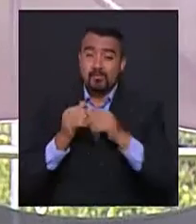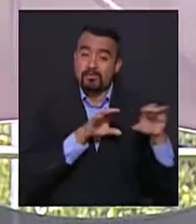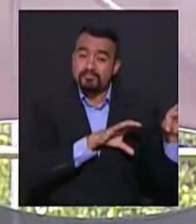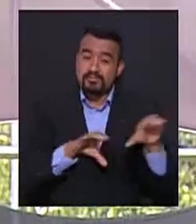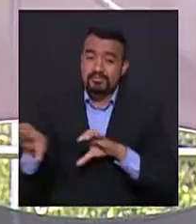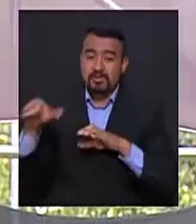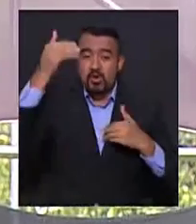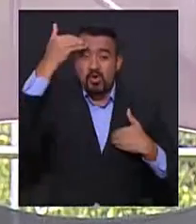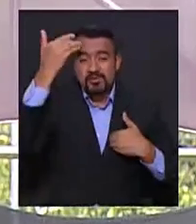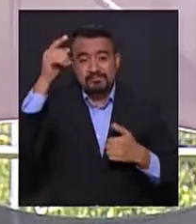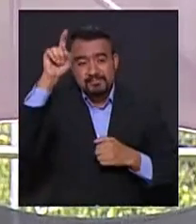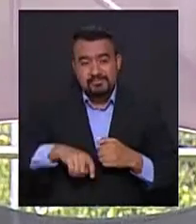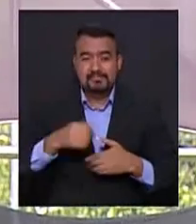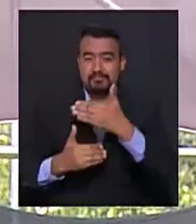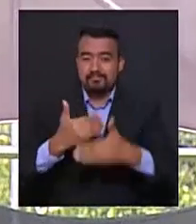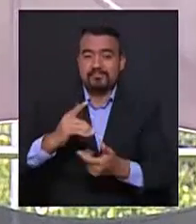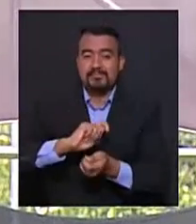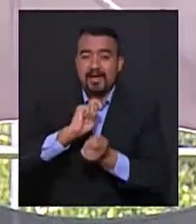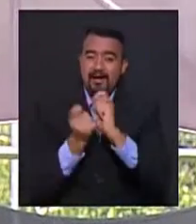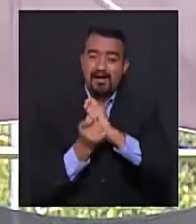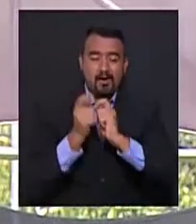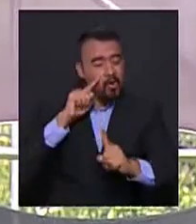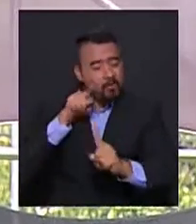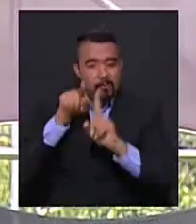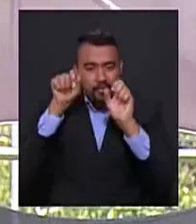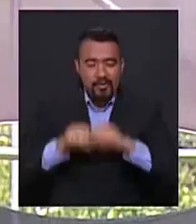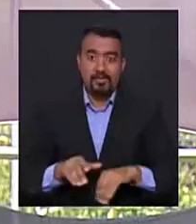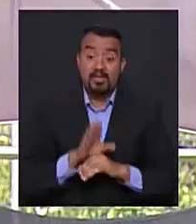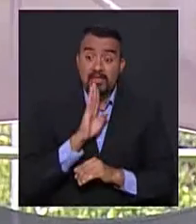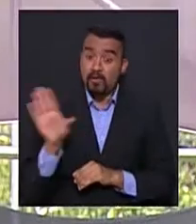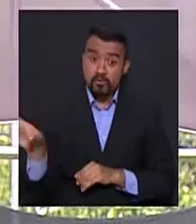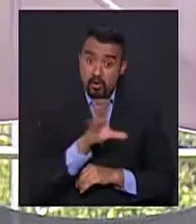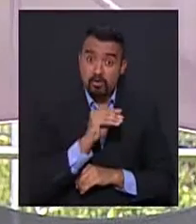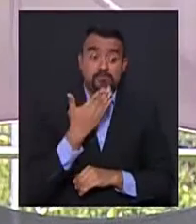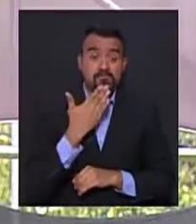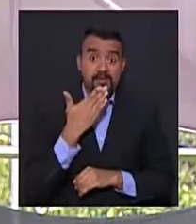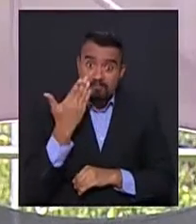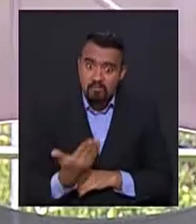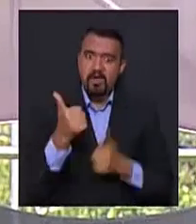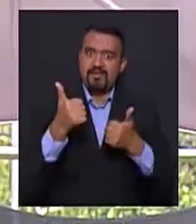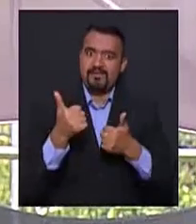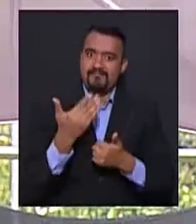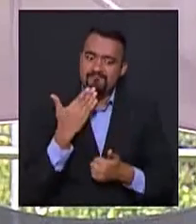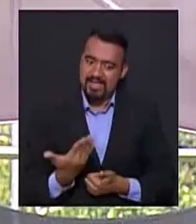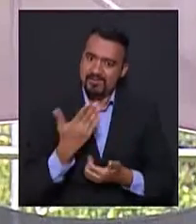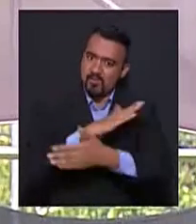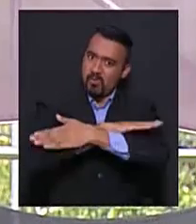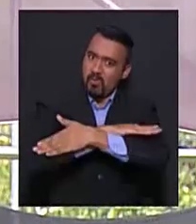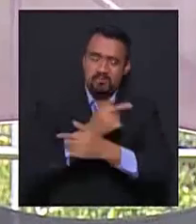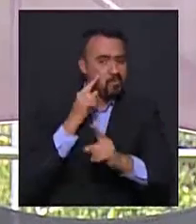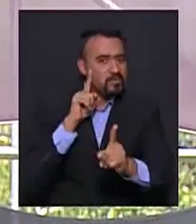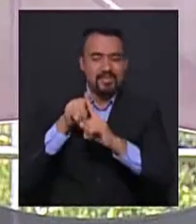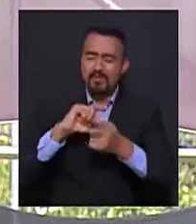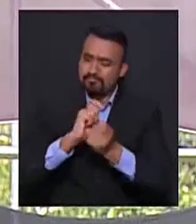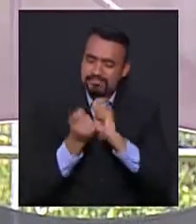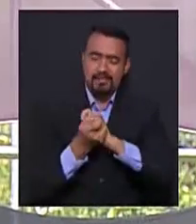y colectivo, orientándonos no solo por el bienestar, sino por el bien ser y el bien hacer, logrando así una